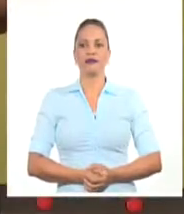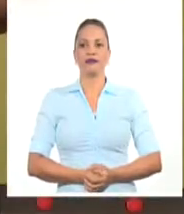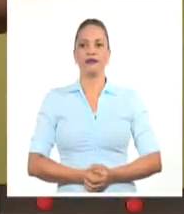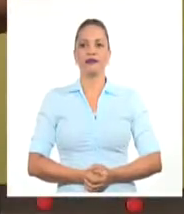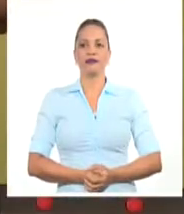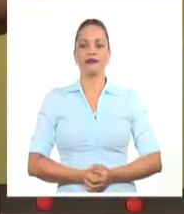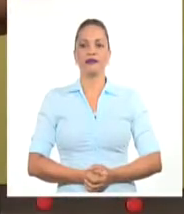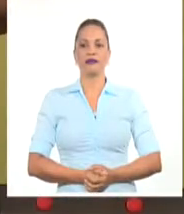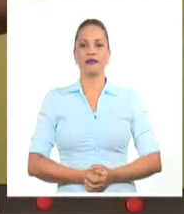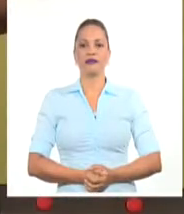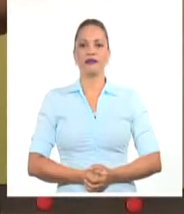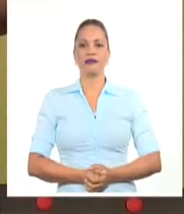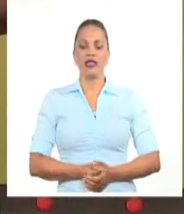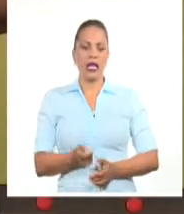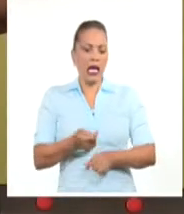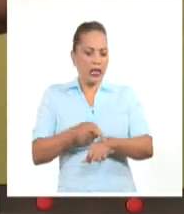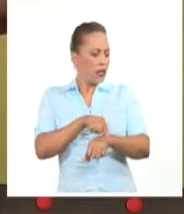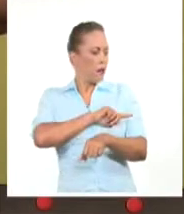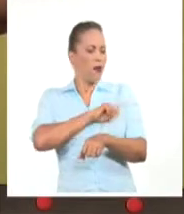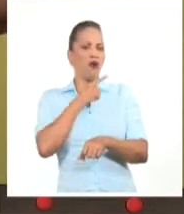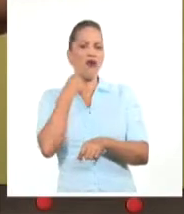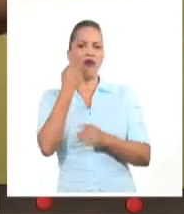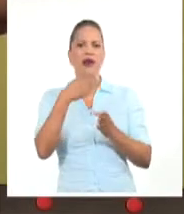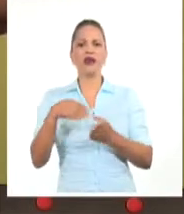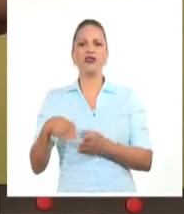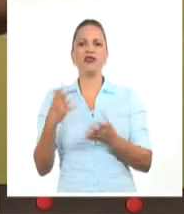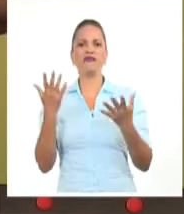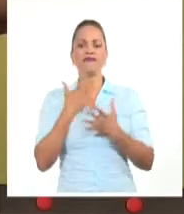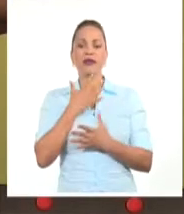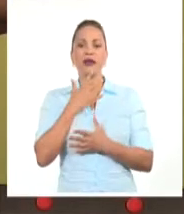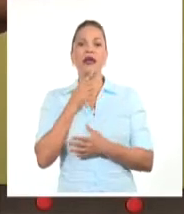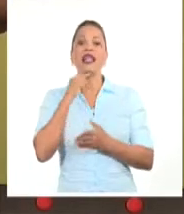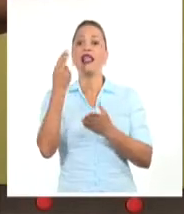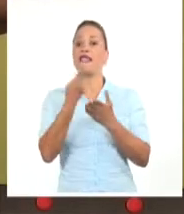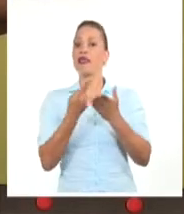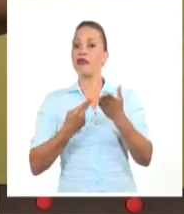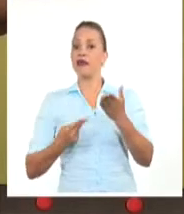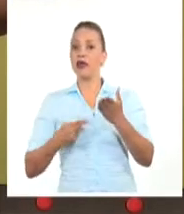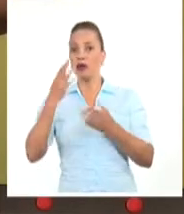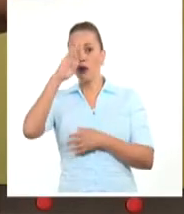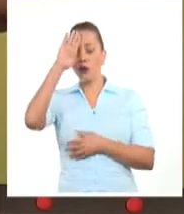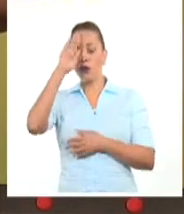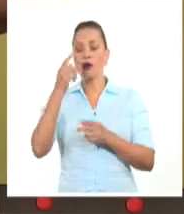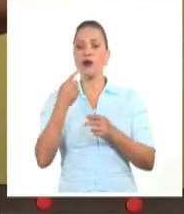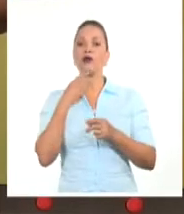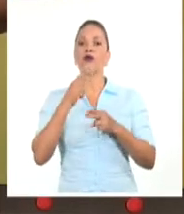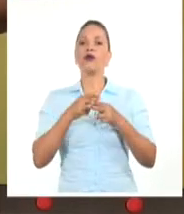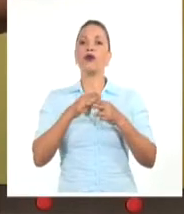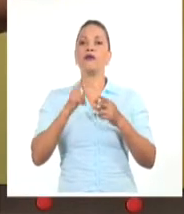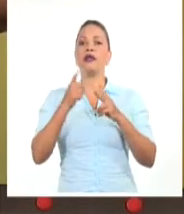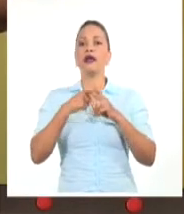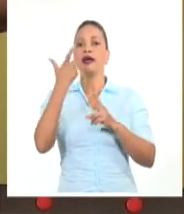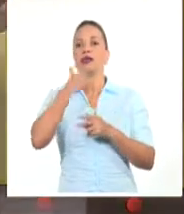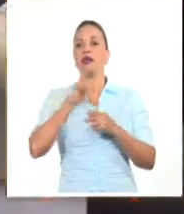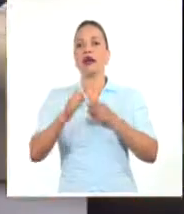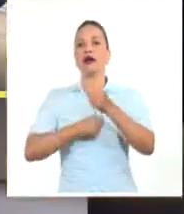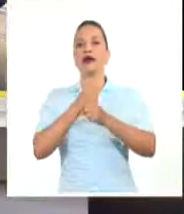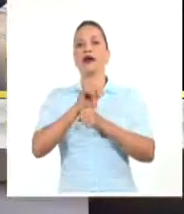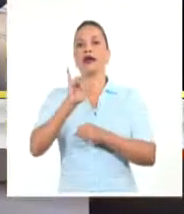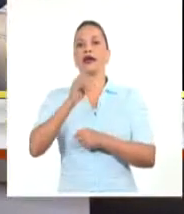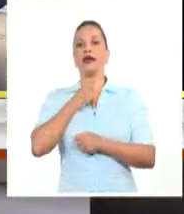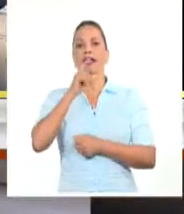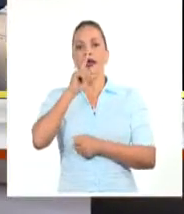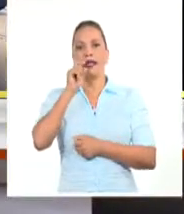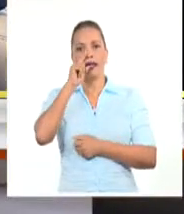hace apenas unas horas aquí en La Habana falleció la reconocida diseñadora cubana Jacqueline Fumero. Muy difícil resulta aceptar